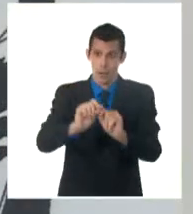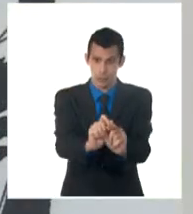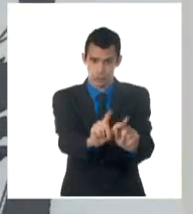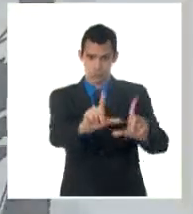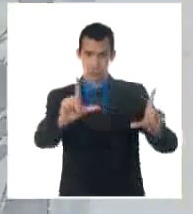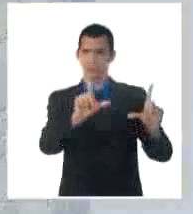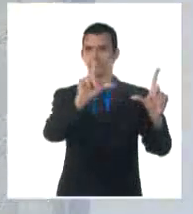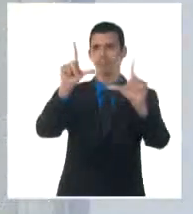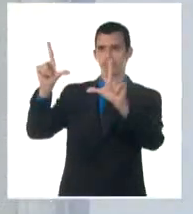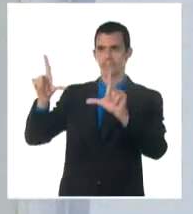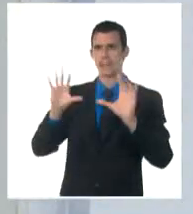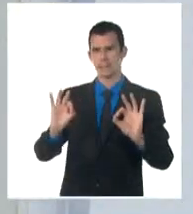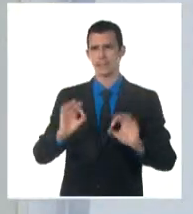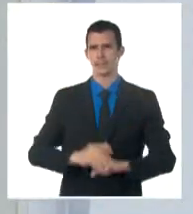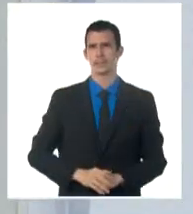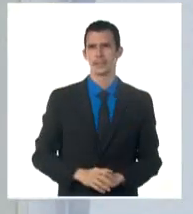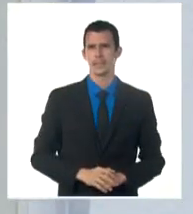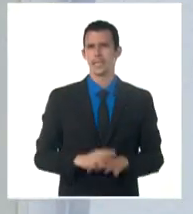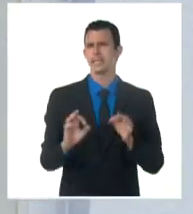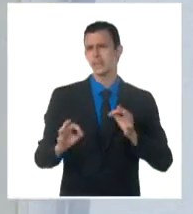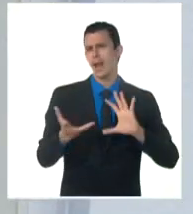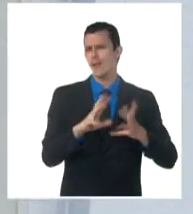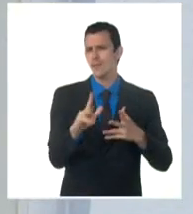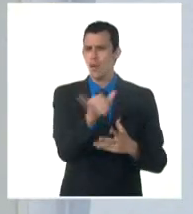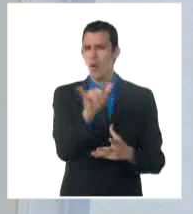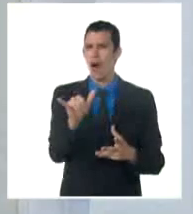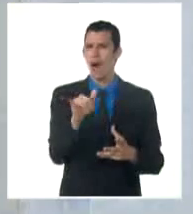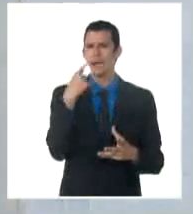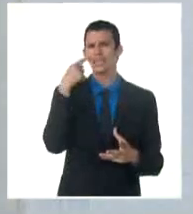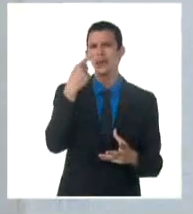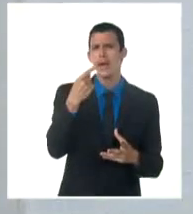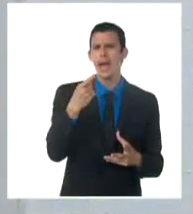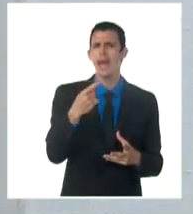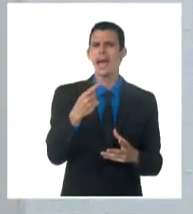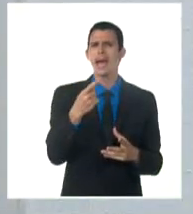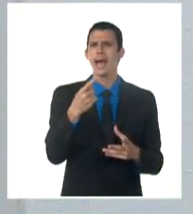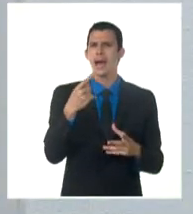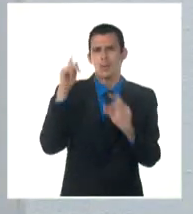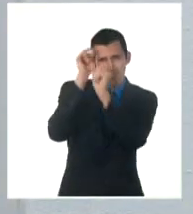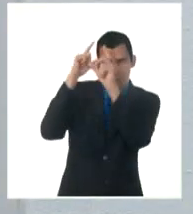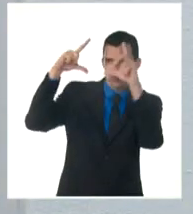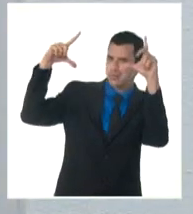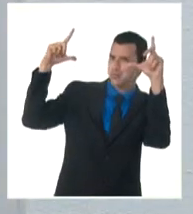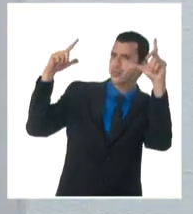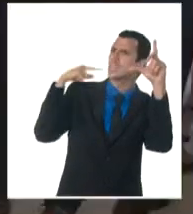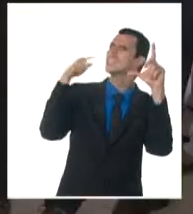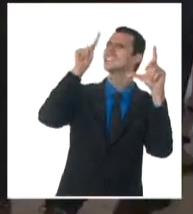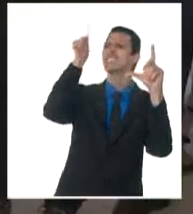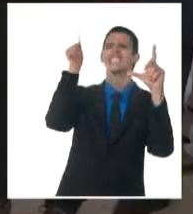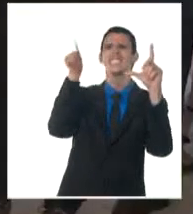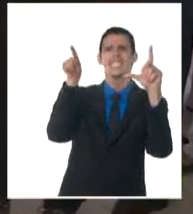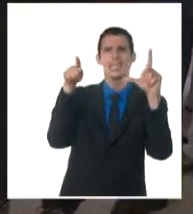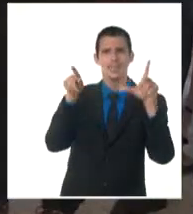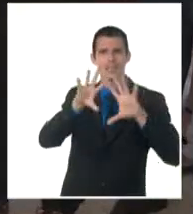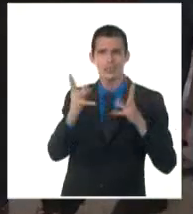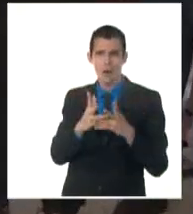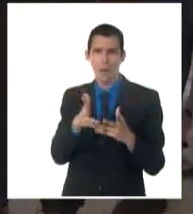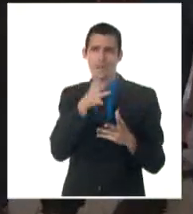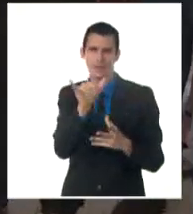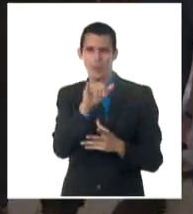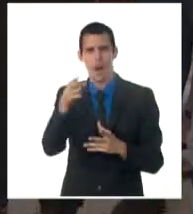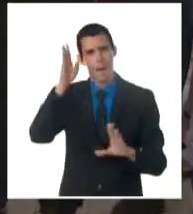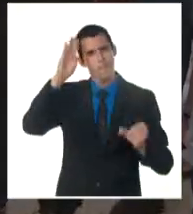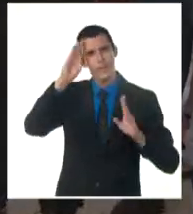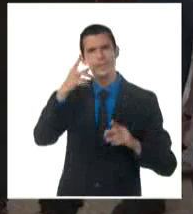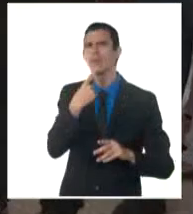incisivo y desprejuiciado que provoca que aún hoy los mensajes funcionen a nivel comunicativo. Porque tal y como reza el título de la